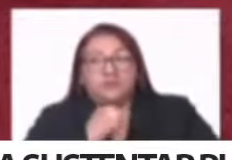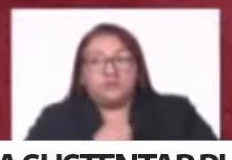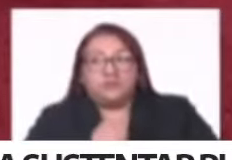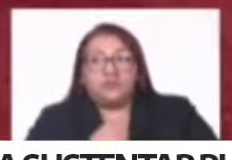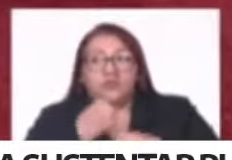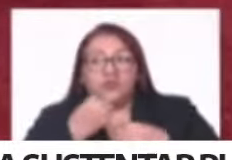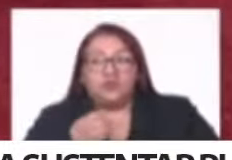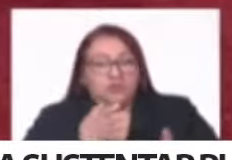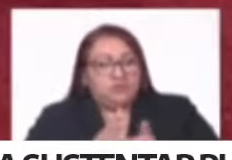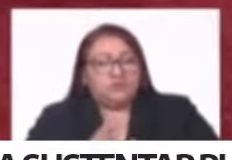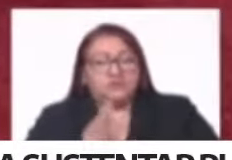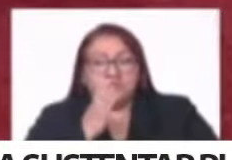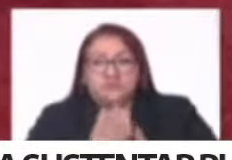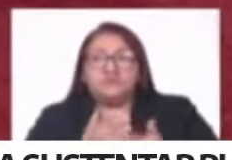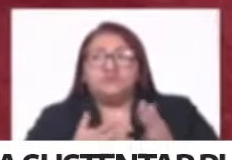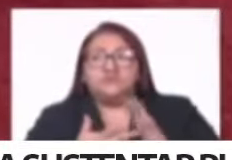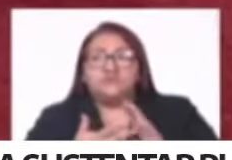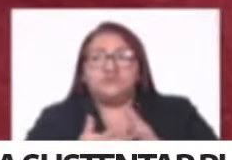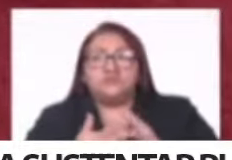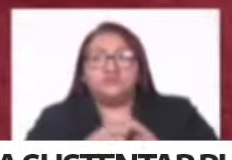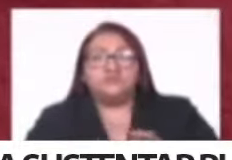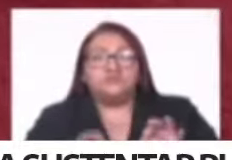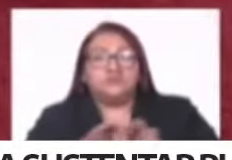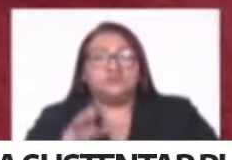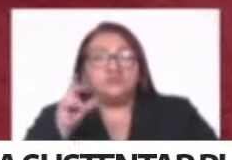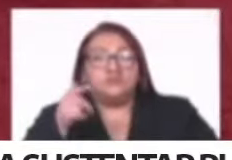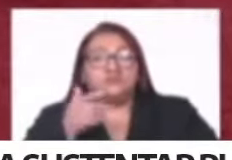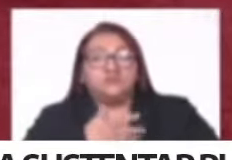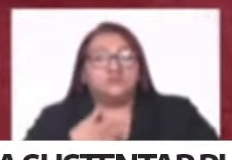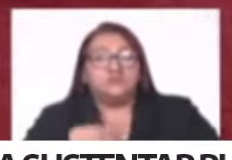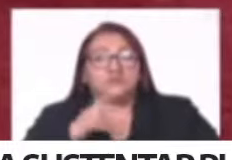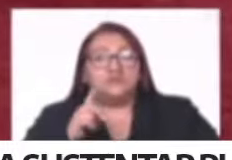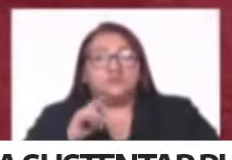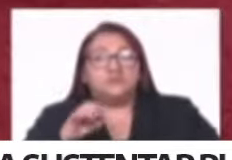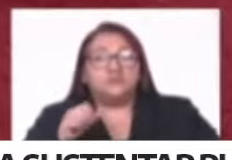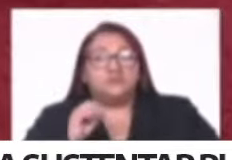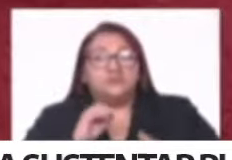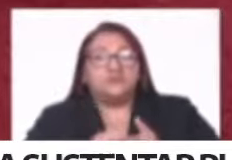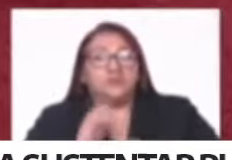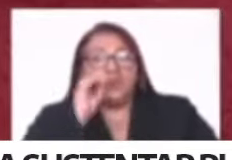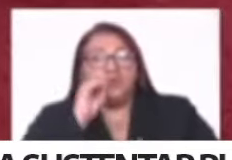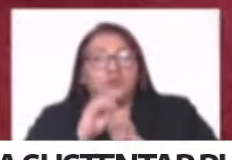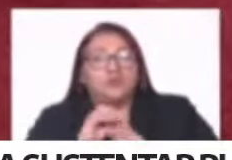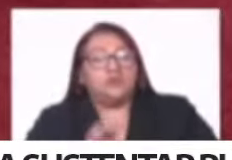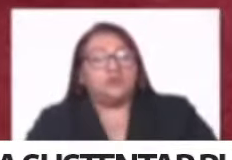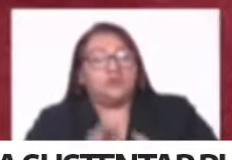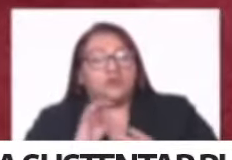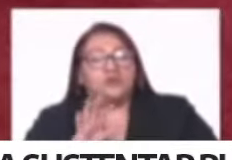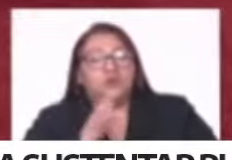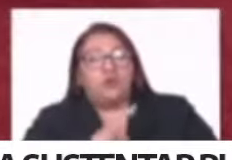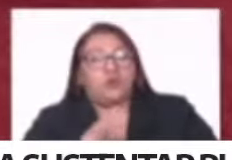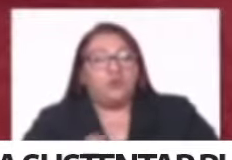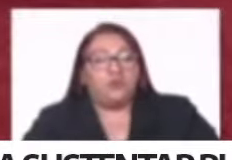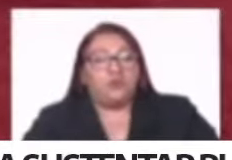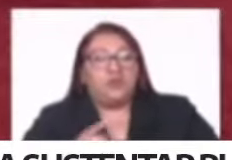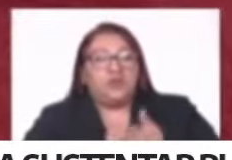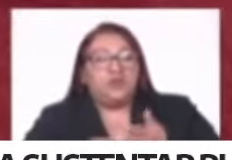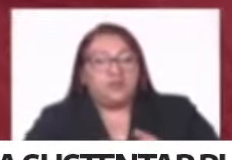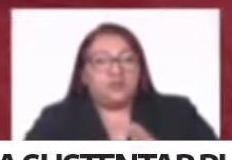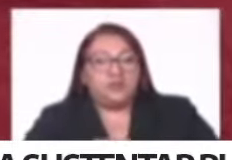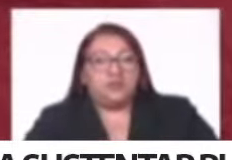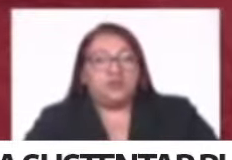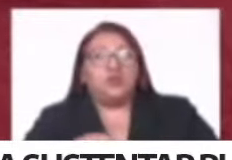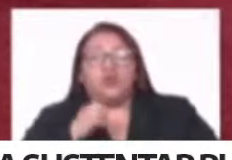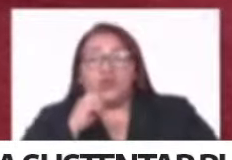soy fiel testigo de ese liderazgo, la presidenta Boluarte remarcó el objetivo central de su gobierno, que consiste,